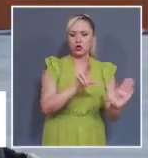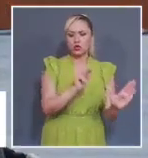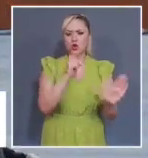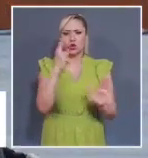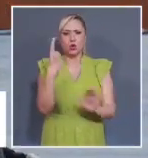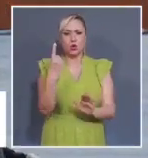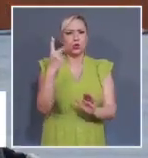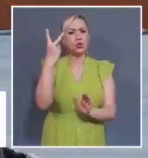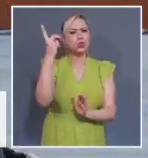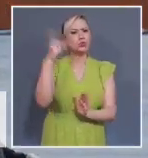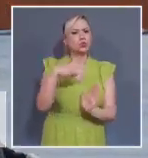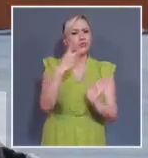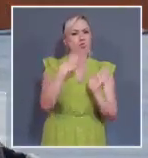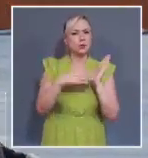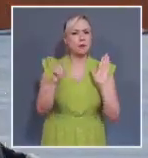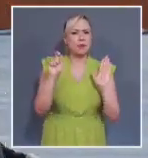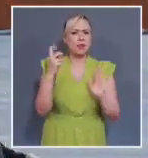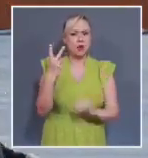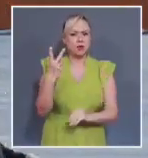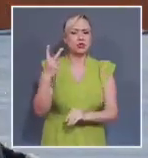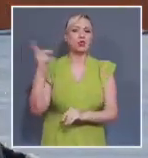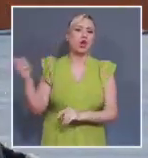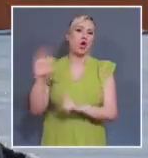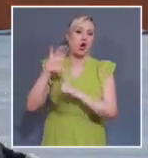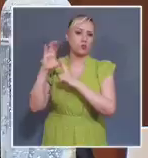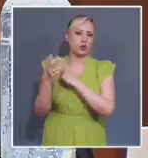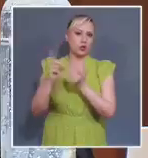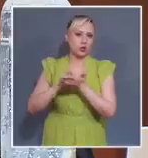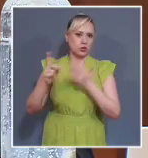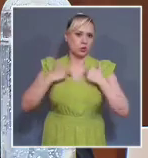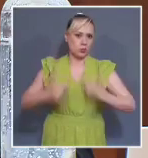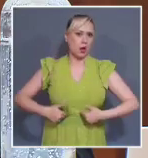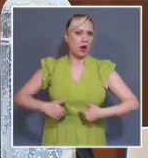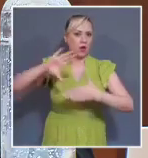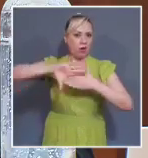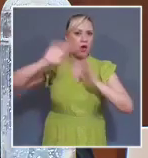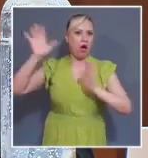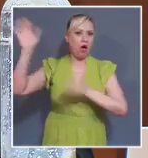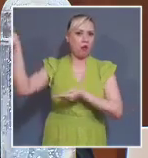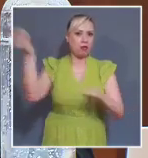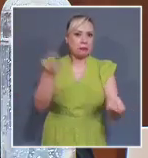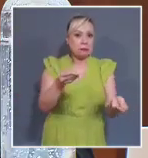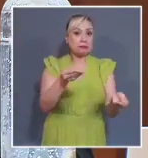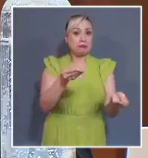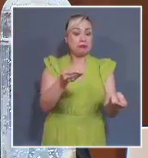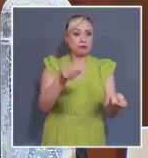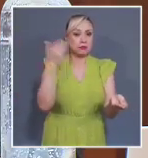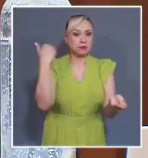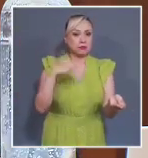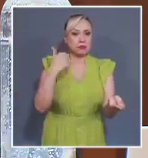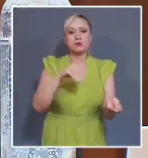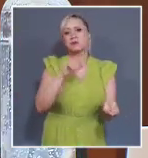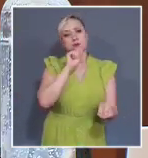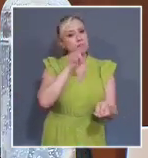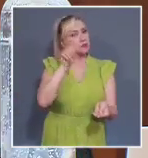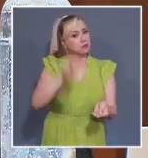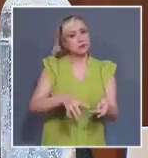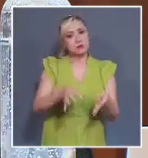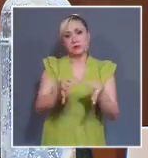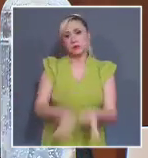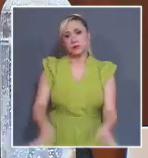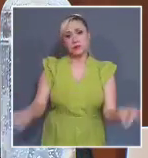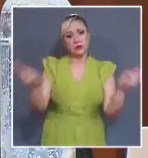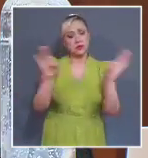81/2022, recibida por la Comisión de Derechos Humanos de la capital. Por la relevancia, también remite el